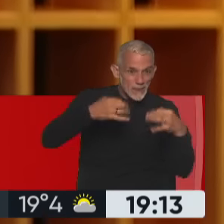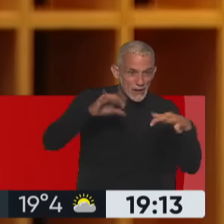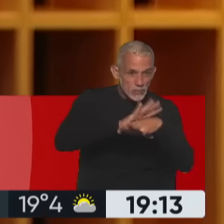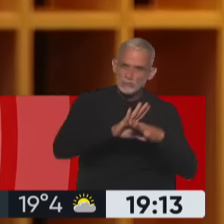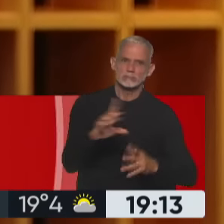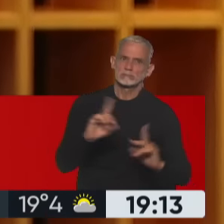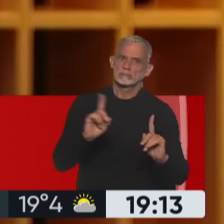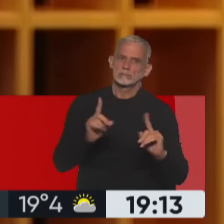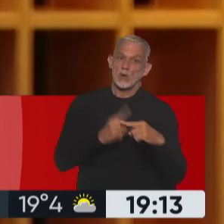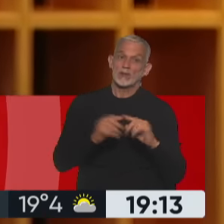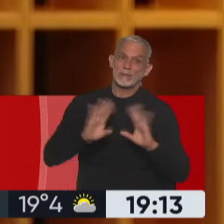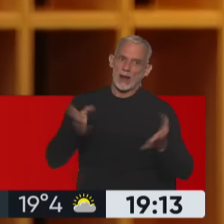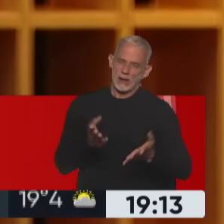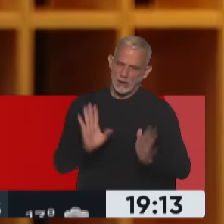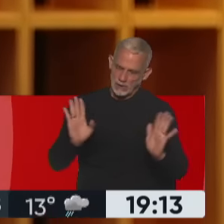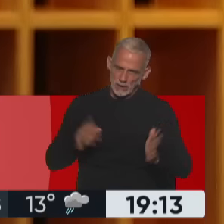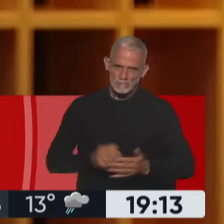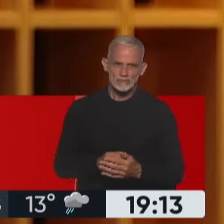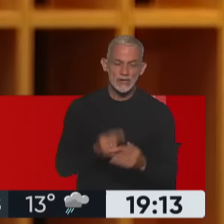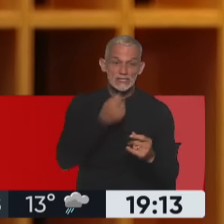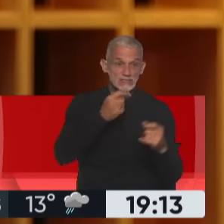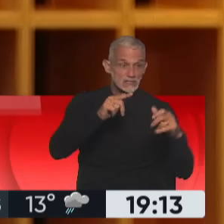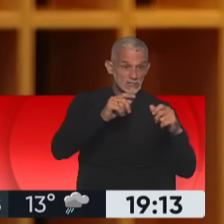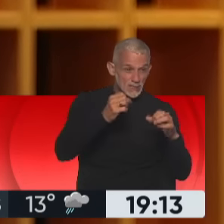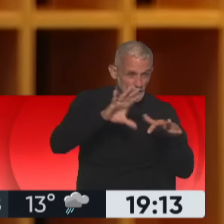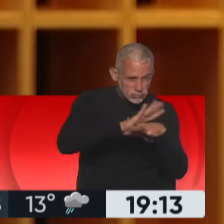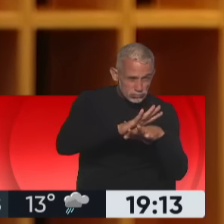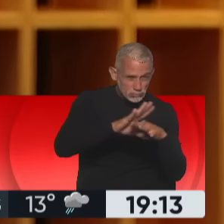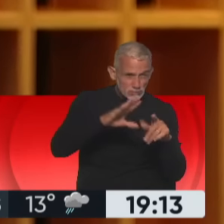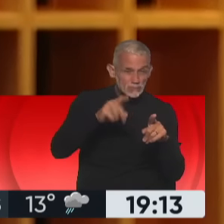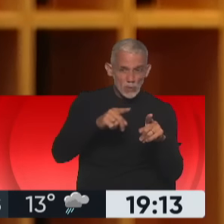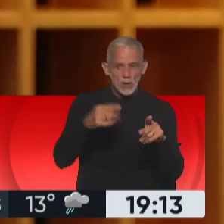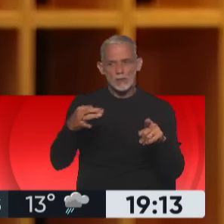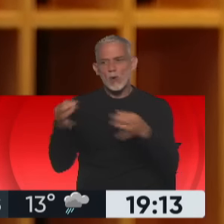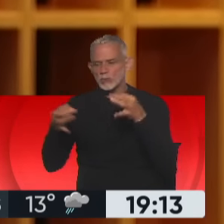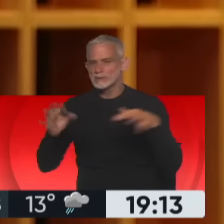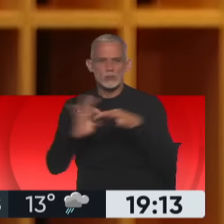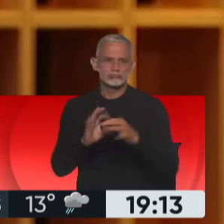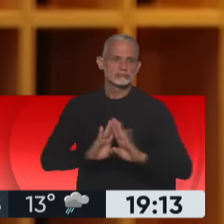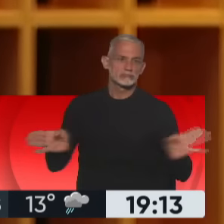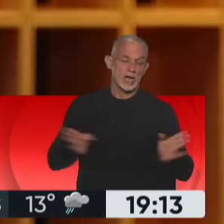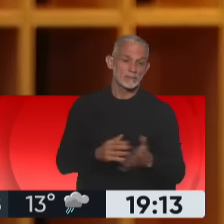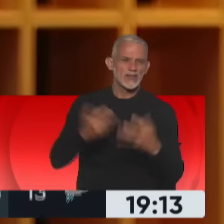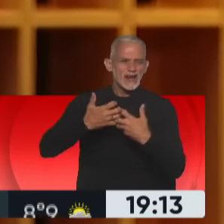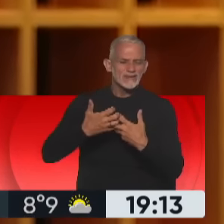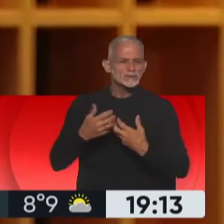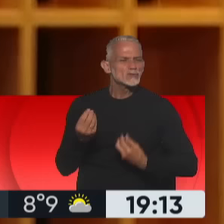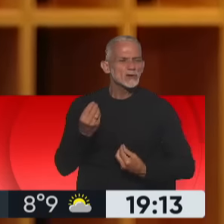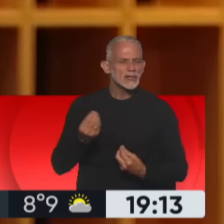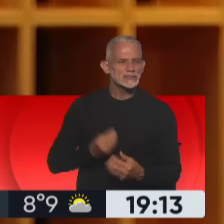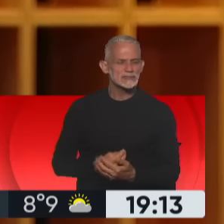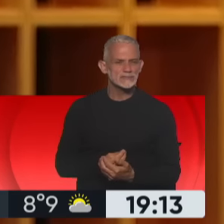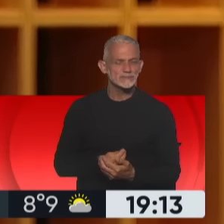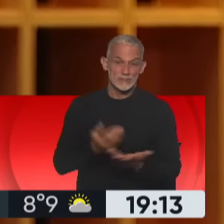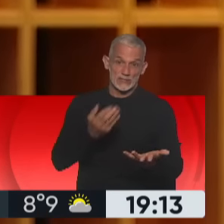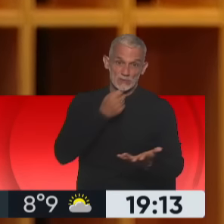hacer mal la cuenta, como decirlo de alguna manera. Ahora, la reflexión más extrema de todo esto es